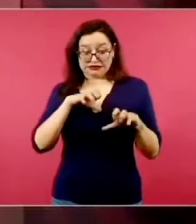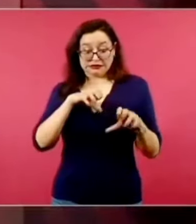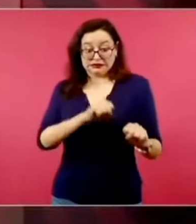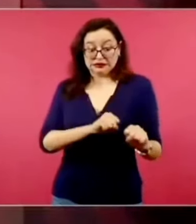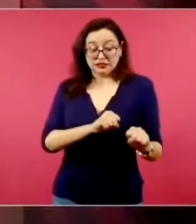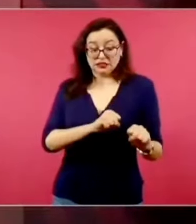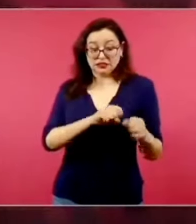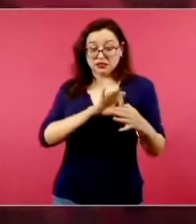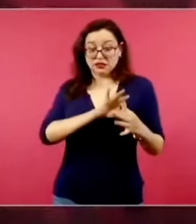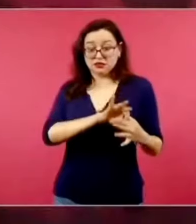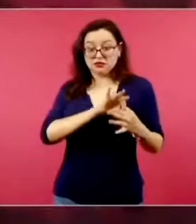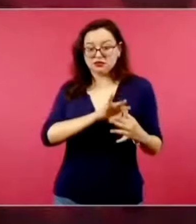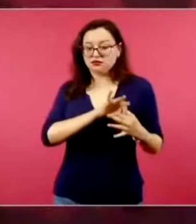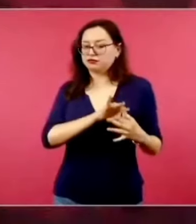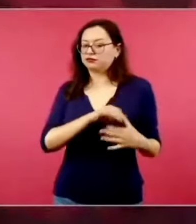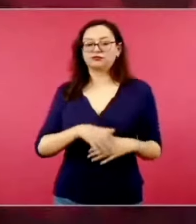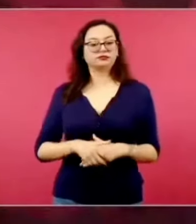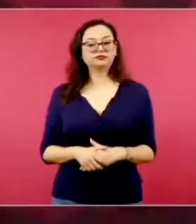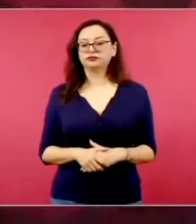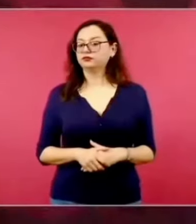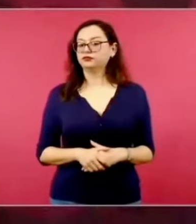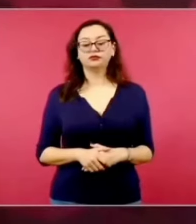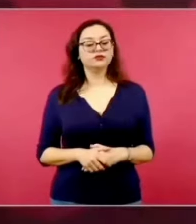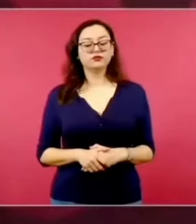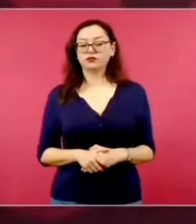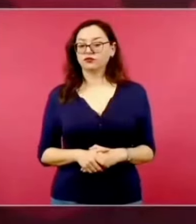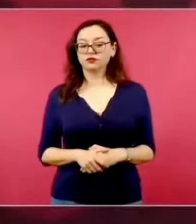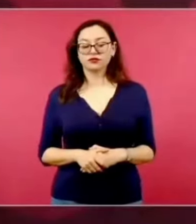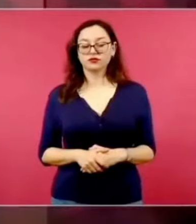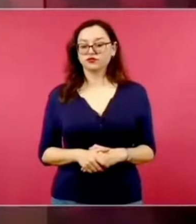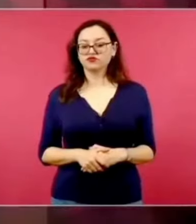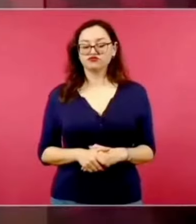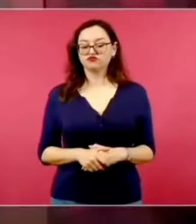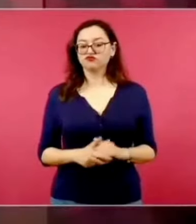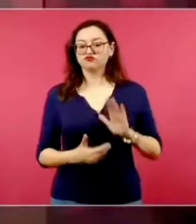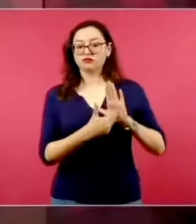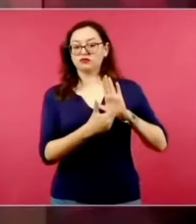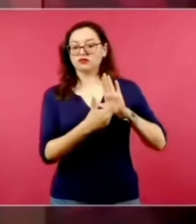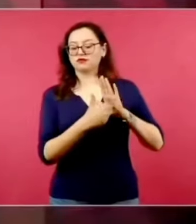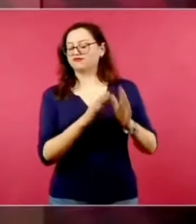sea que nos estén tocando la puerta no hay que